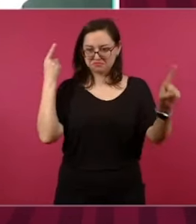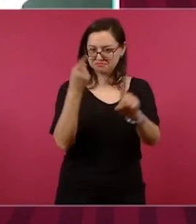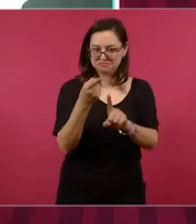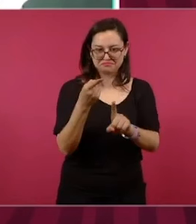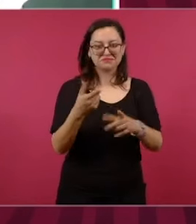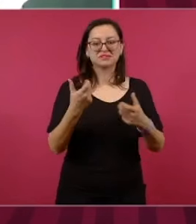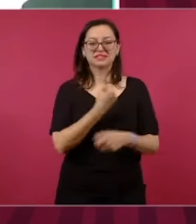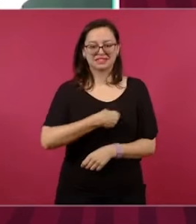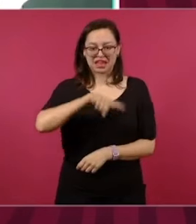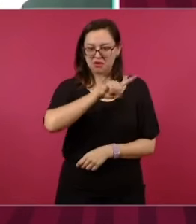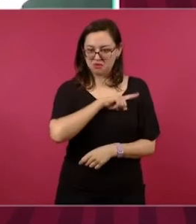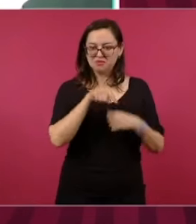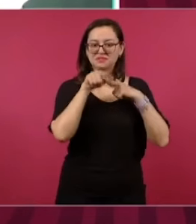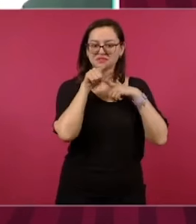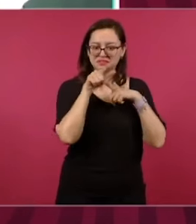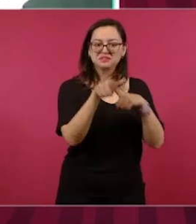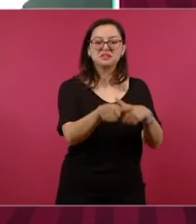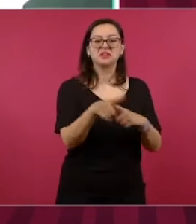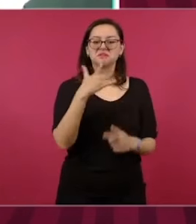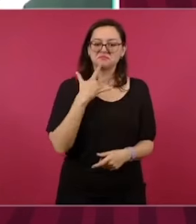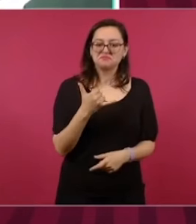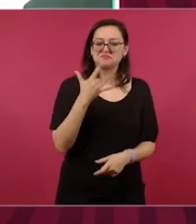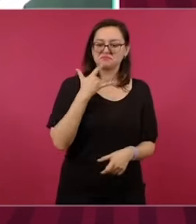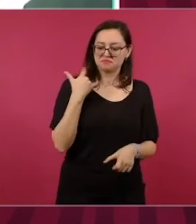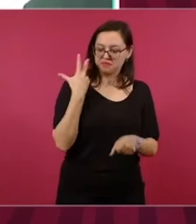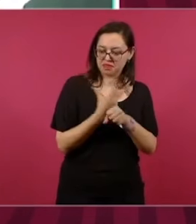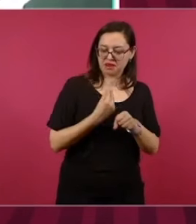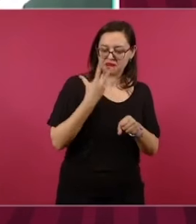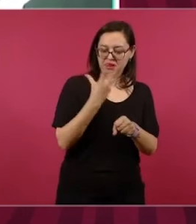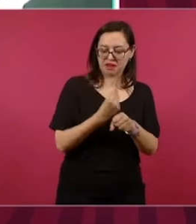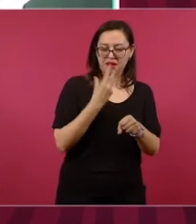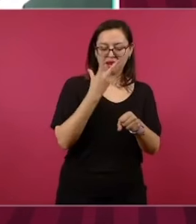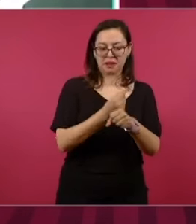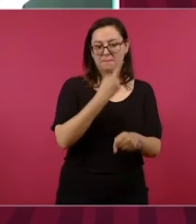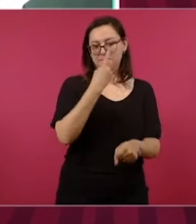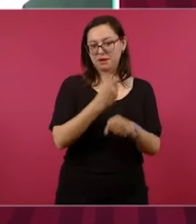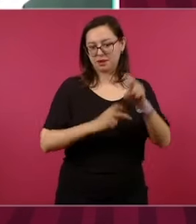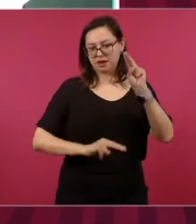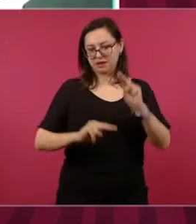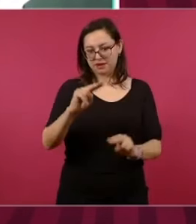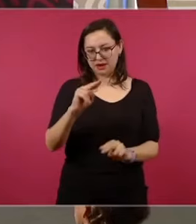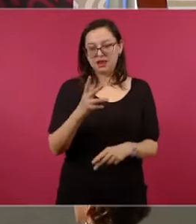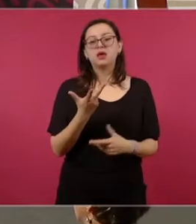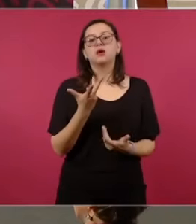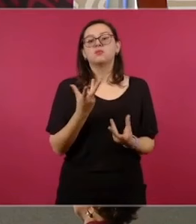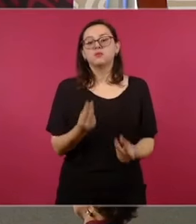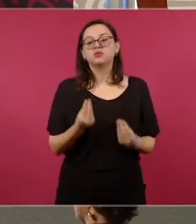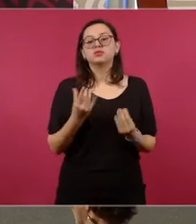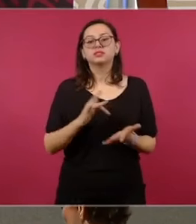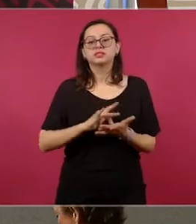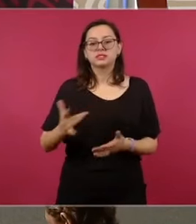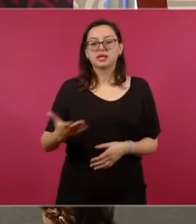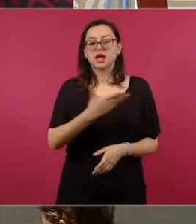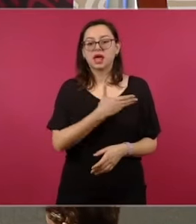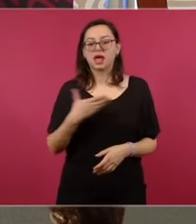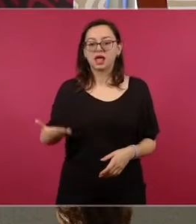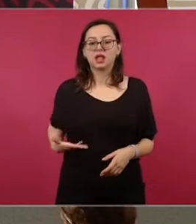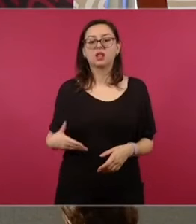de salud mexicano en el primer nivel de atención. Muchísimas gracias, señor presidente. Gracias al